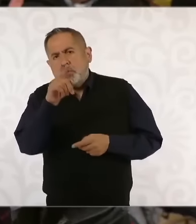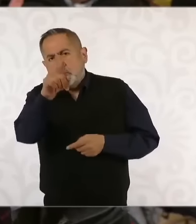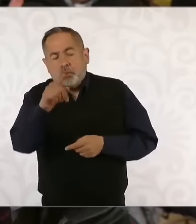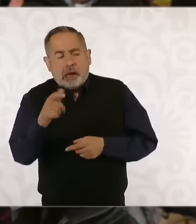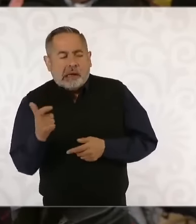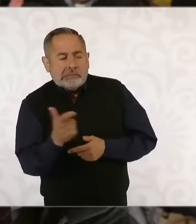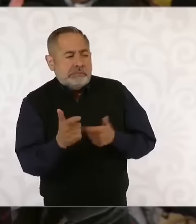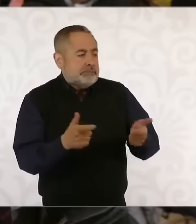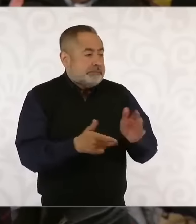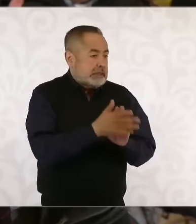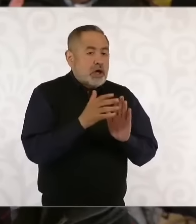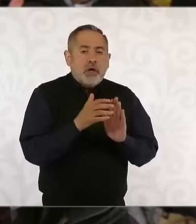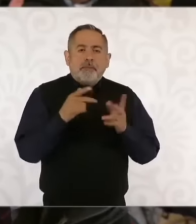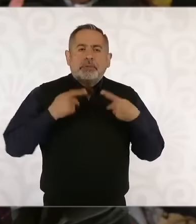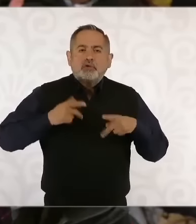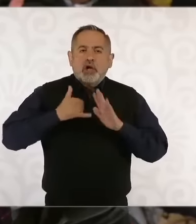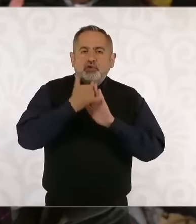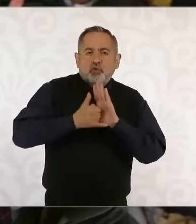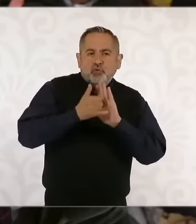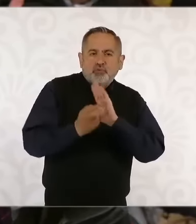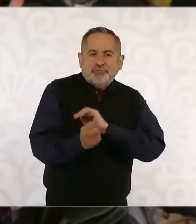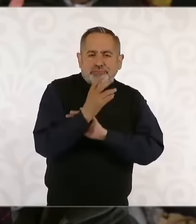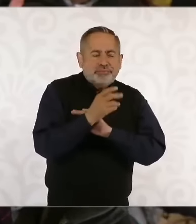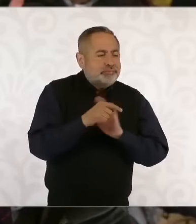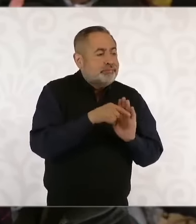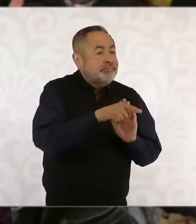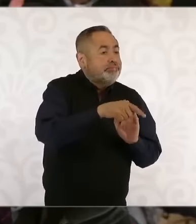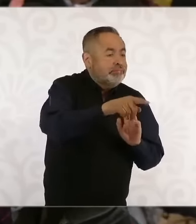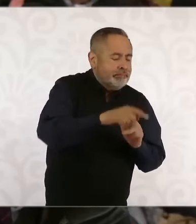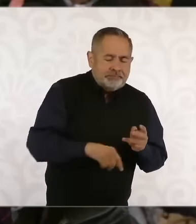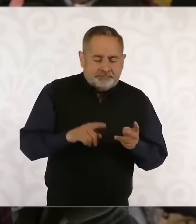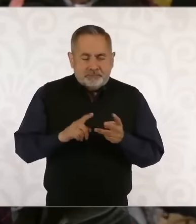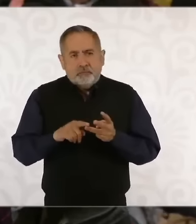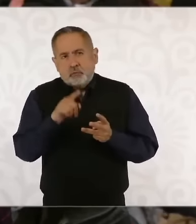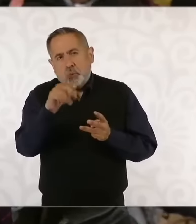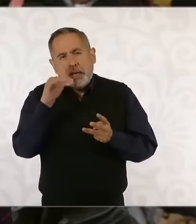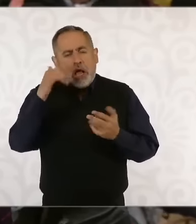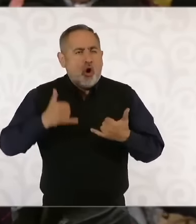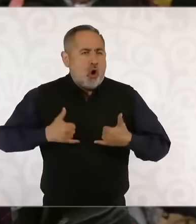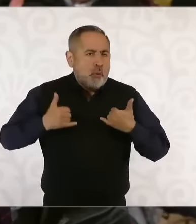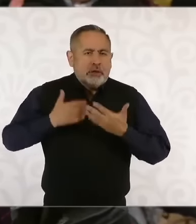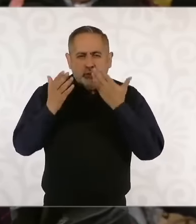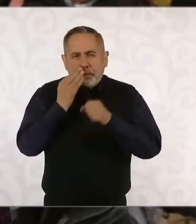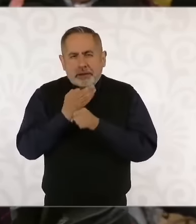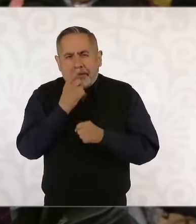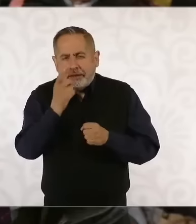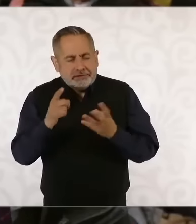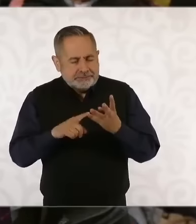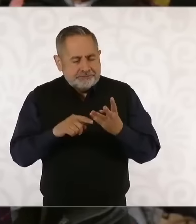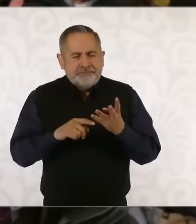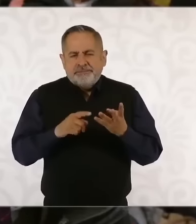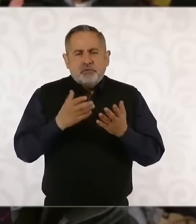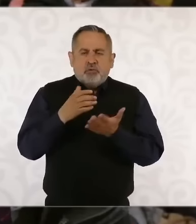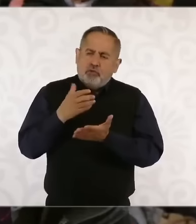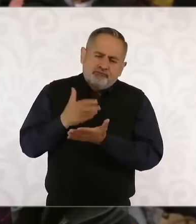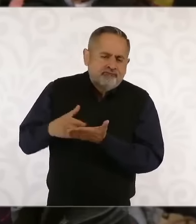¿qué opina acerca de lo que están diciendo cuando usted era joven y estudiante? Y pues esta inversión importante